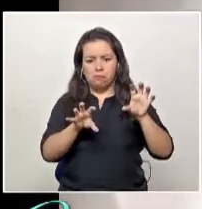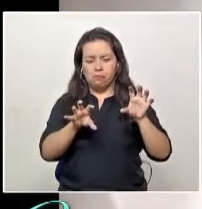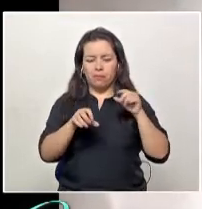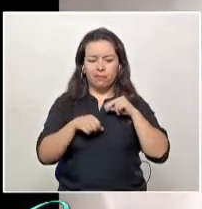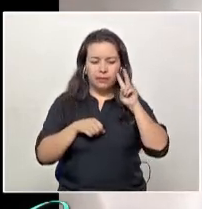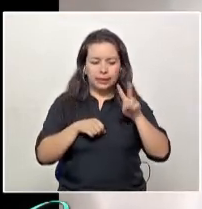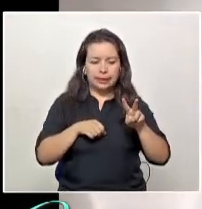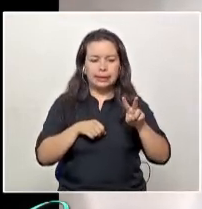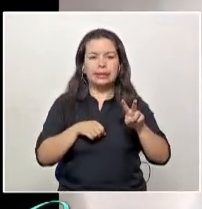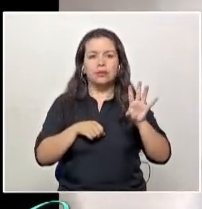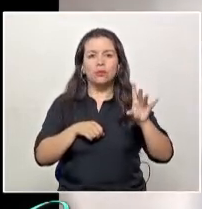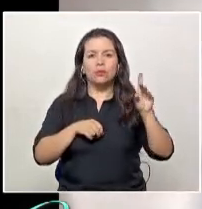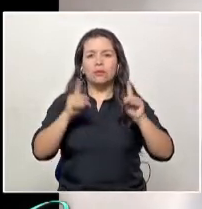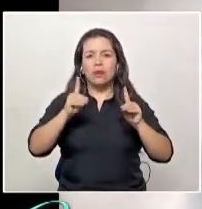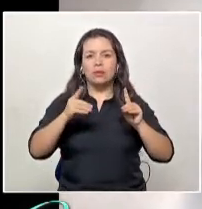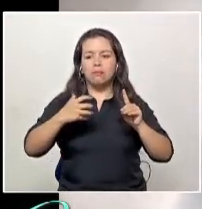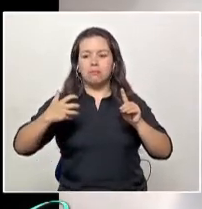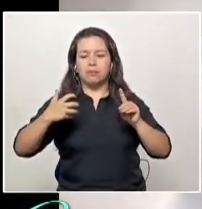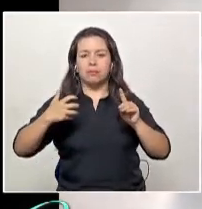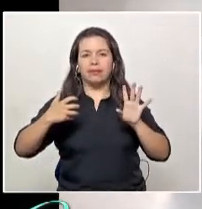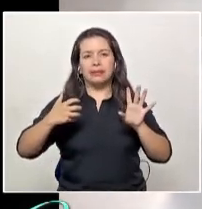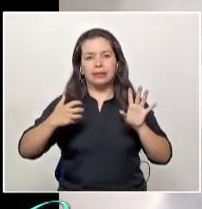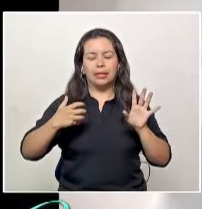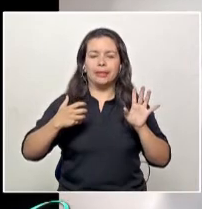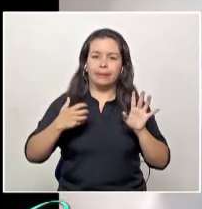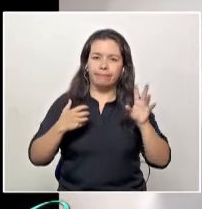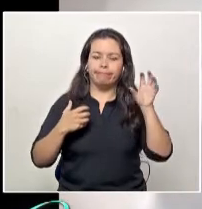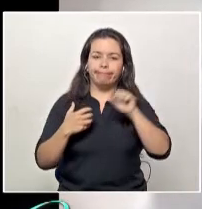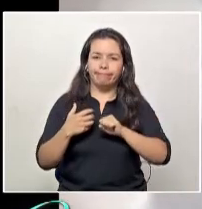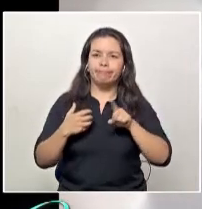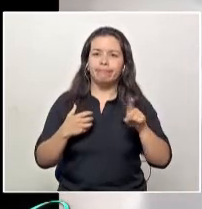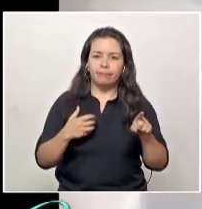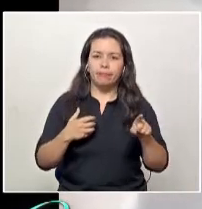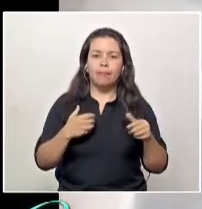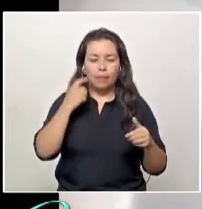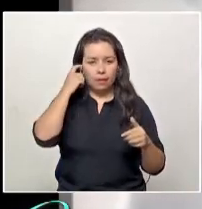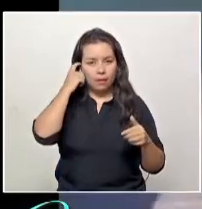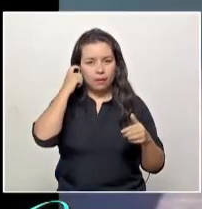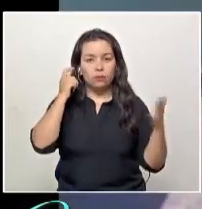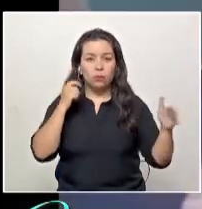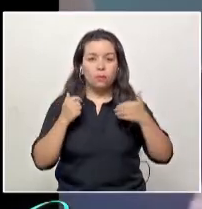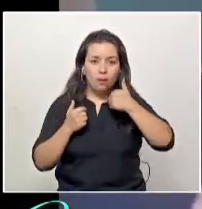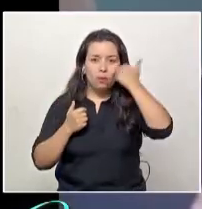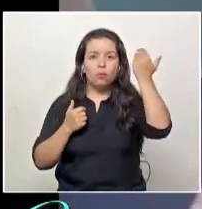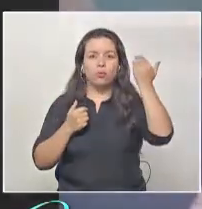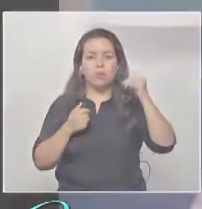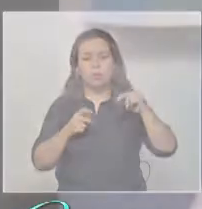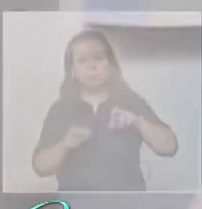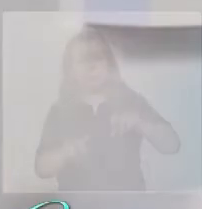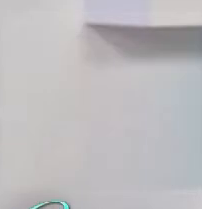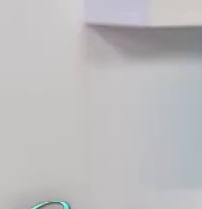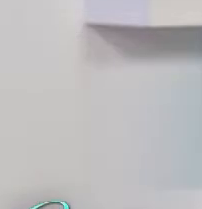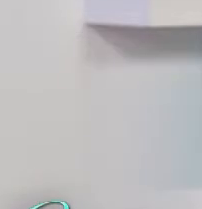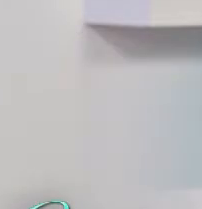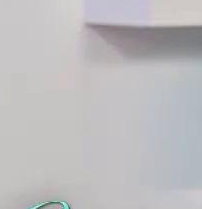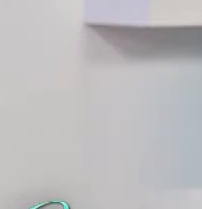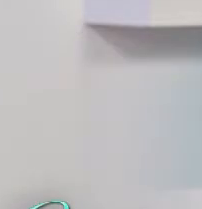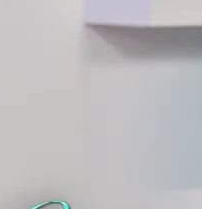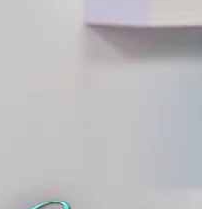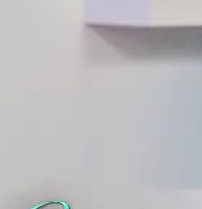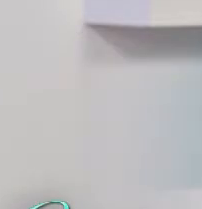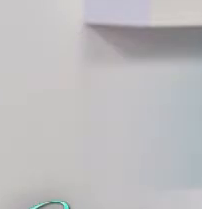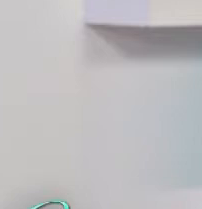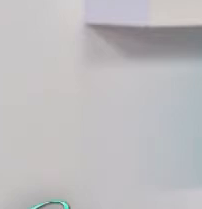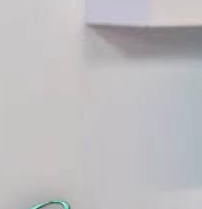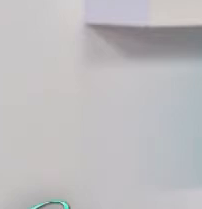pensar y mire que el de la derecha está por fuera, una displasia de cadera, que puede suceder en adultos, que es la artrosis, y lo que es en niños puede suceder